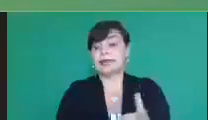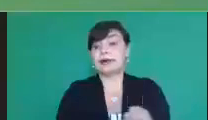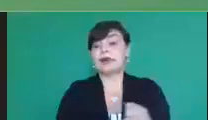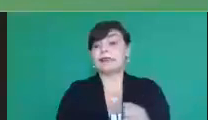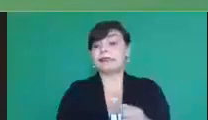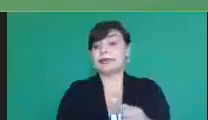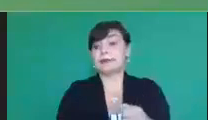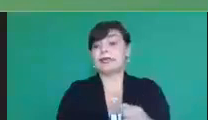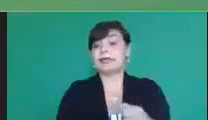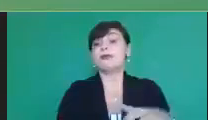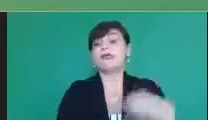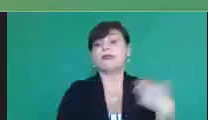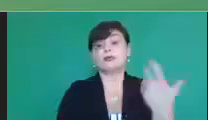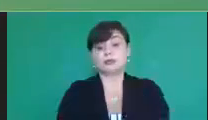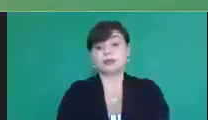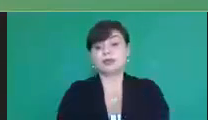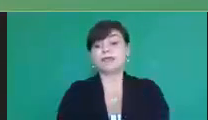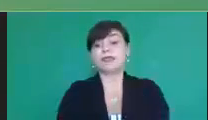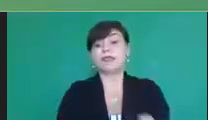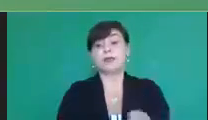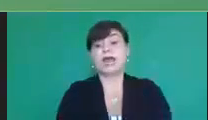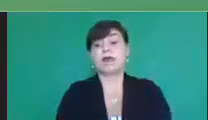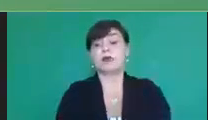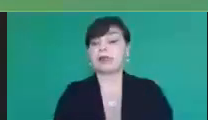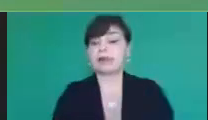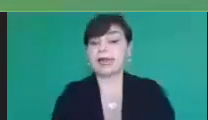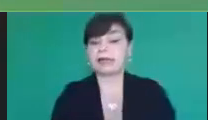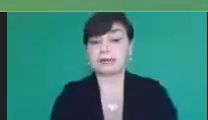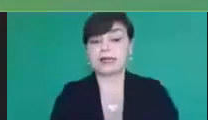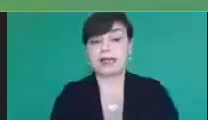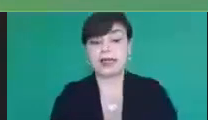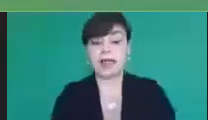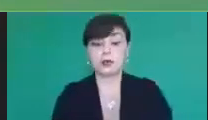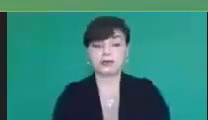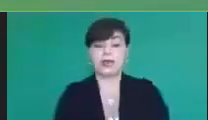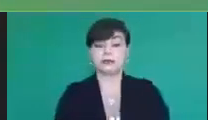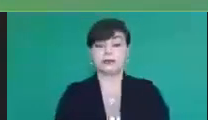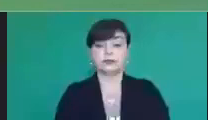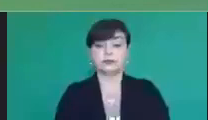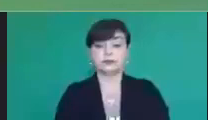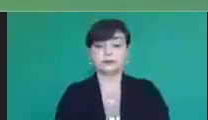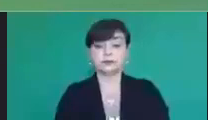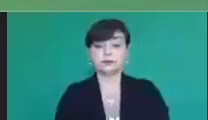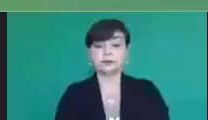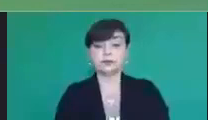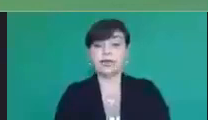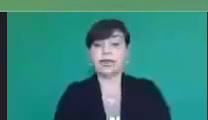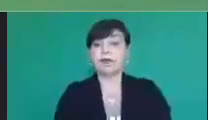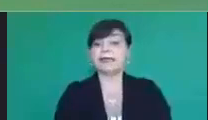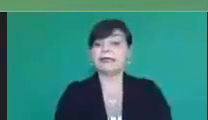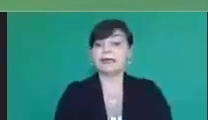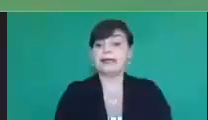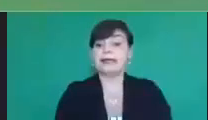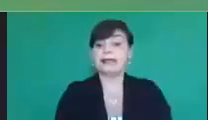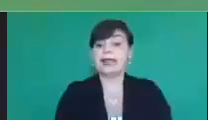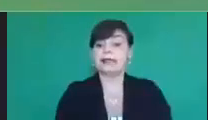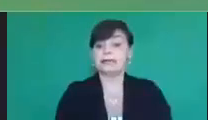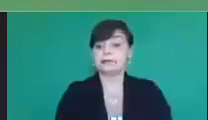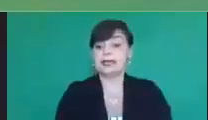agua sea potable y no sea una fuente que venga a contaminar también a los alimentos. Mantener